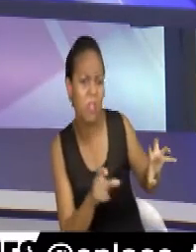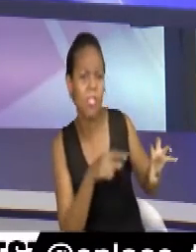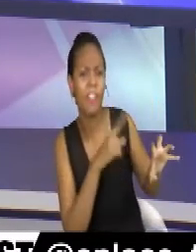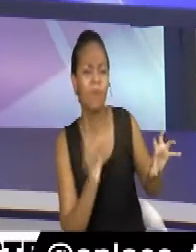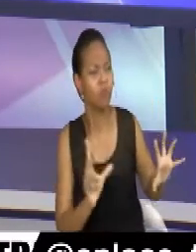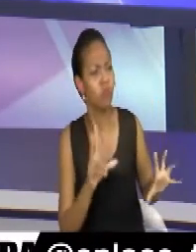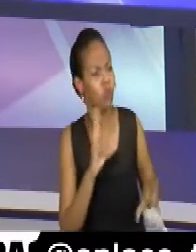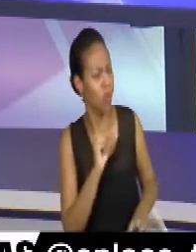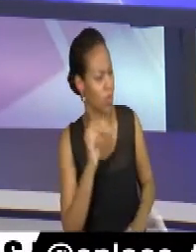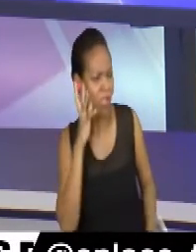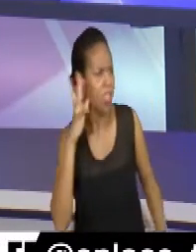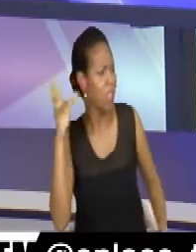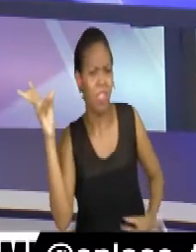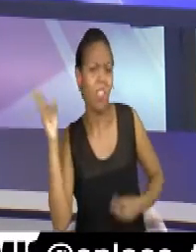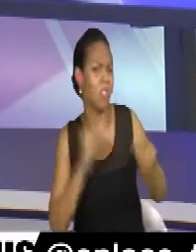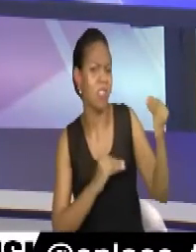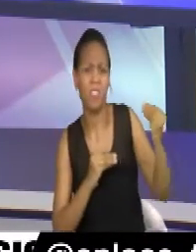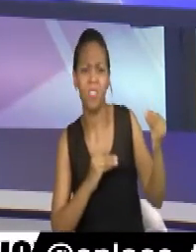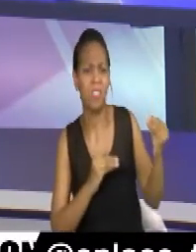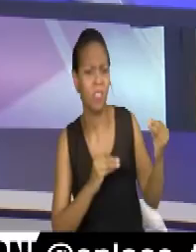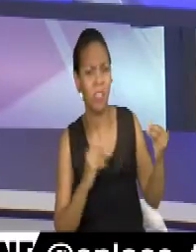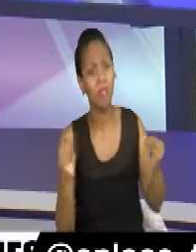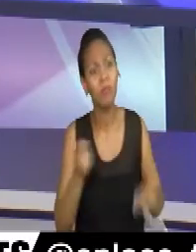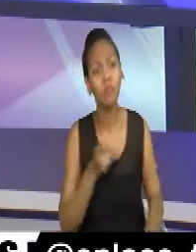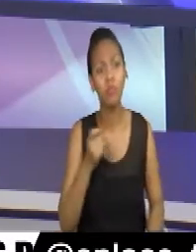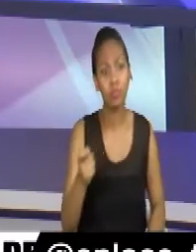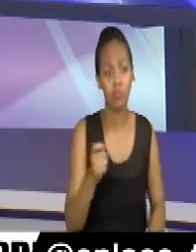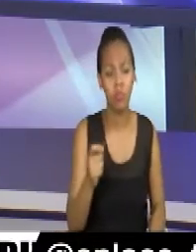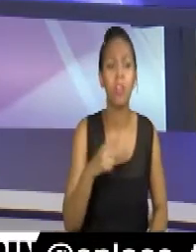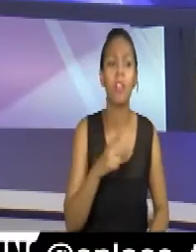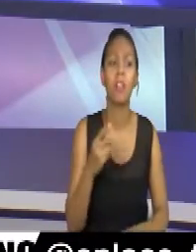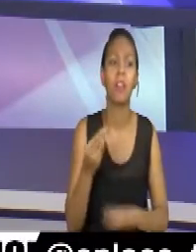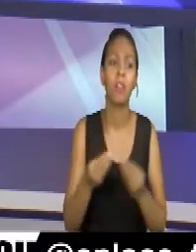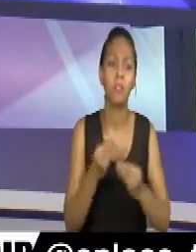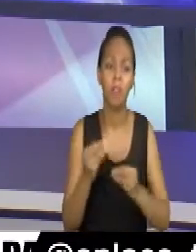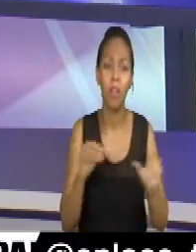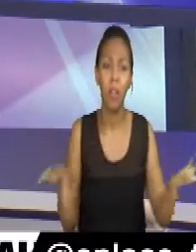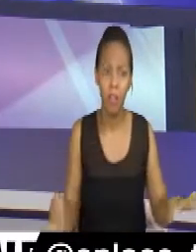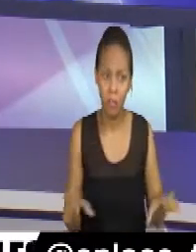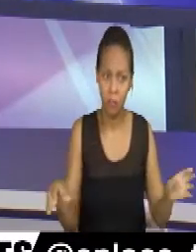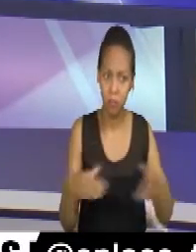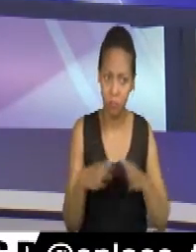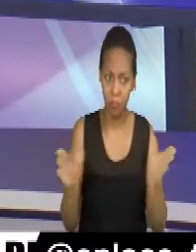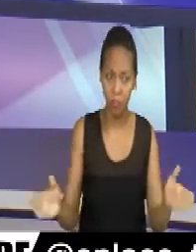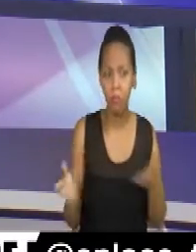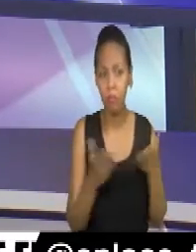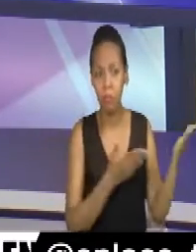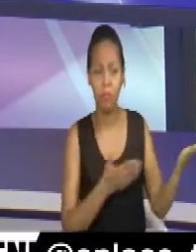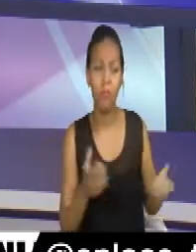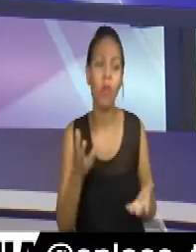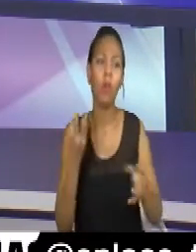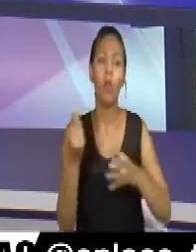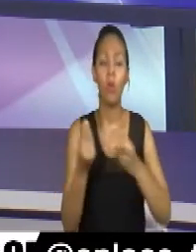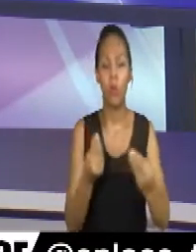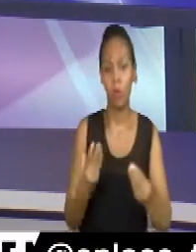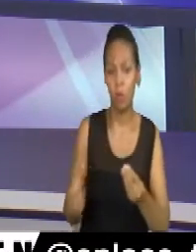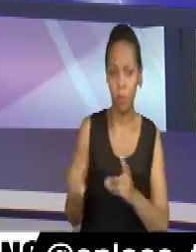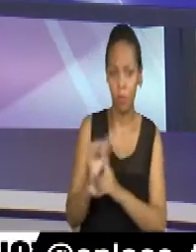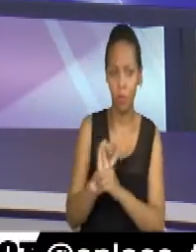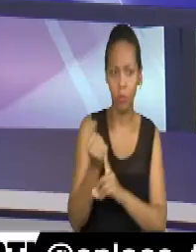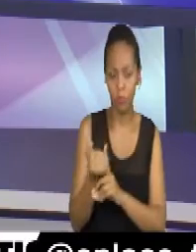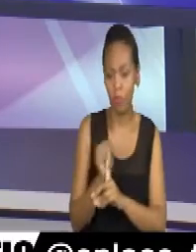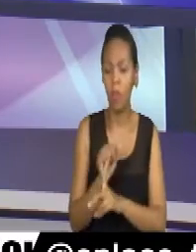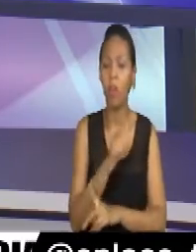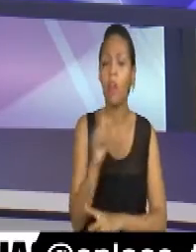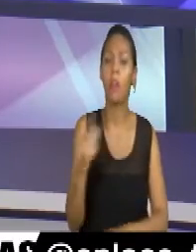julio próximo se llevará a cabo en la Corporación Edilicia una sesión abierta y especial con las organizaciones sociales que vienen liderando